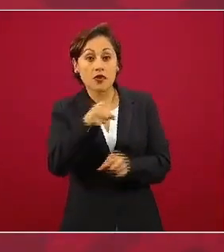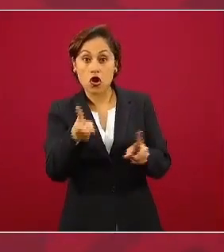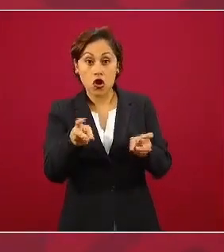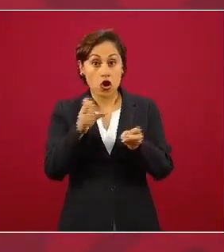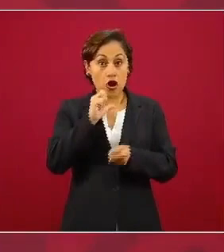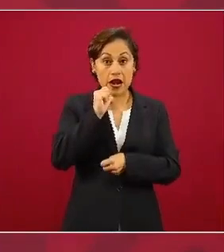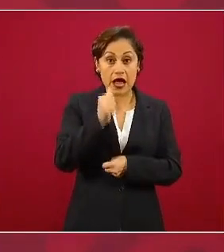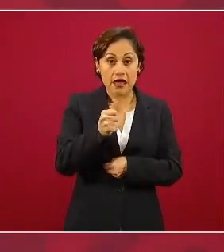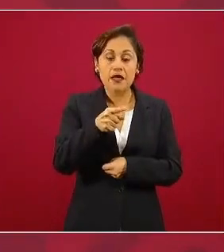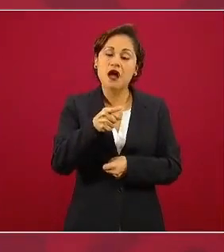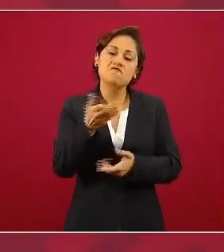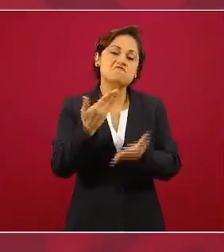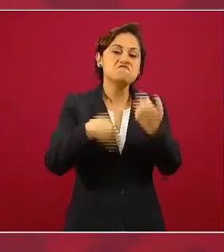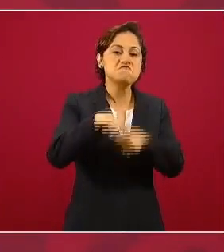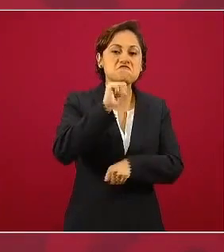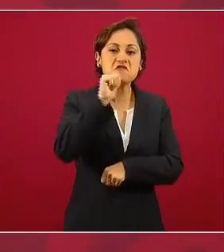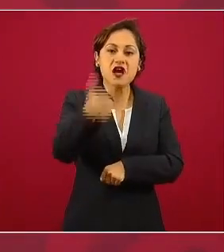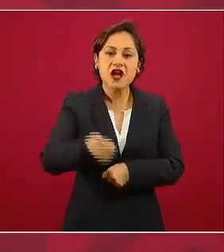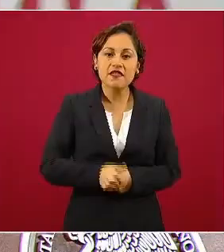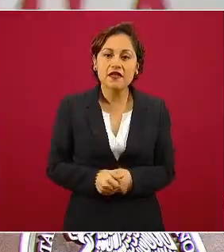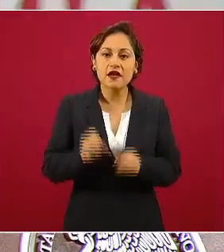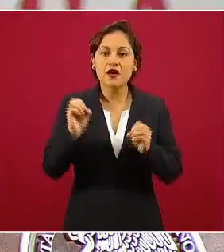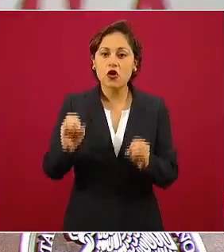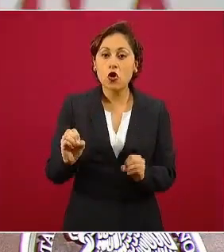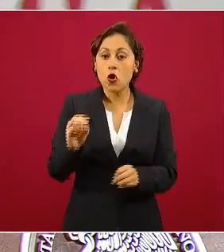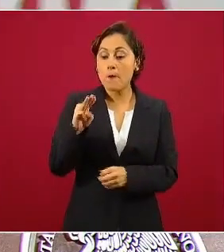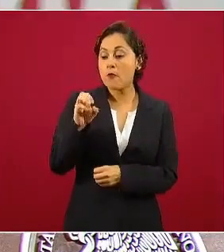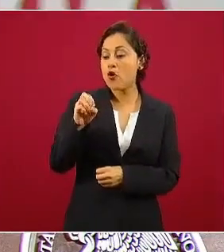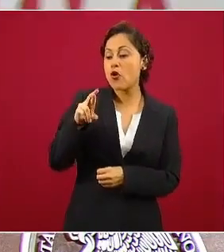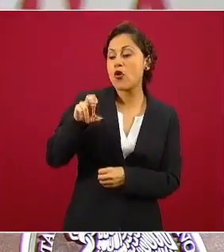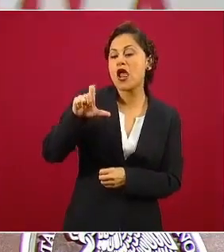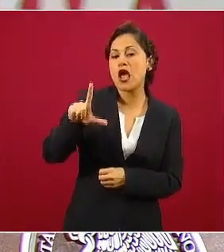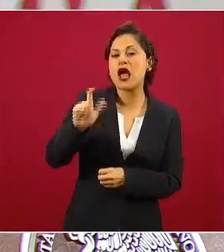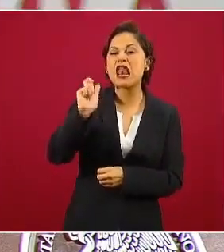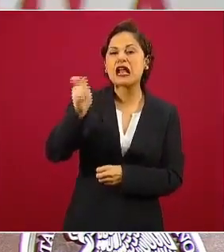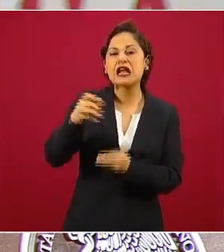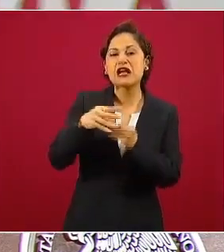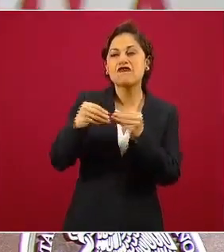Y la moral es un árbol que da moras y que vale para pura